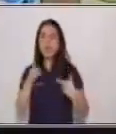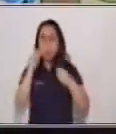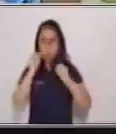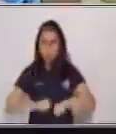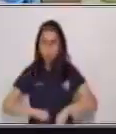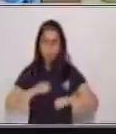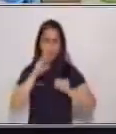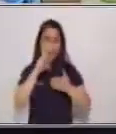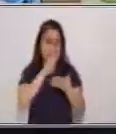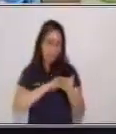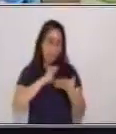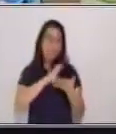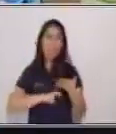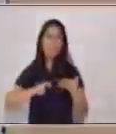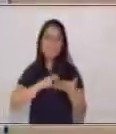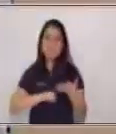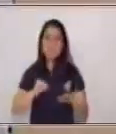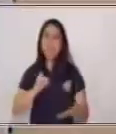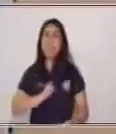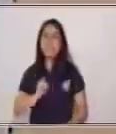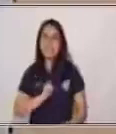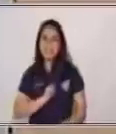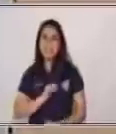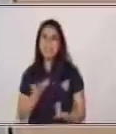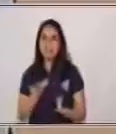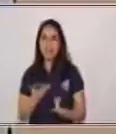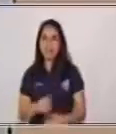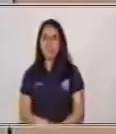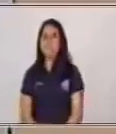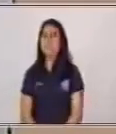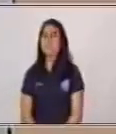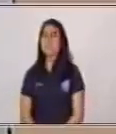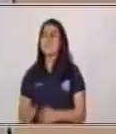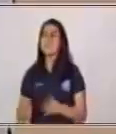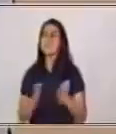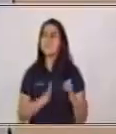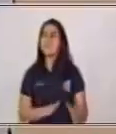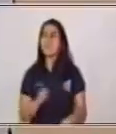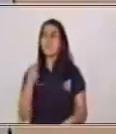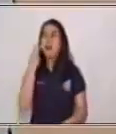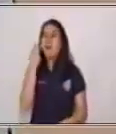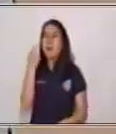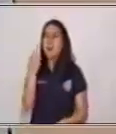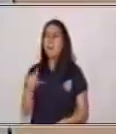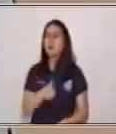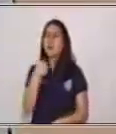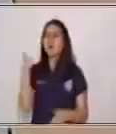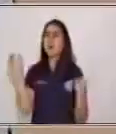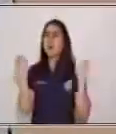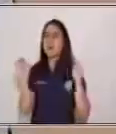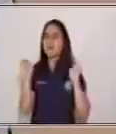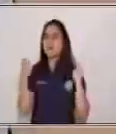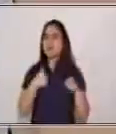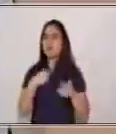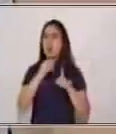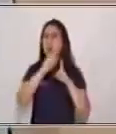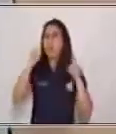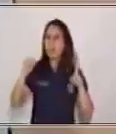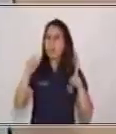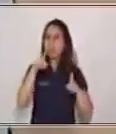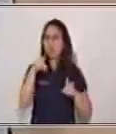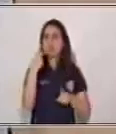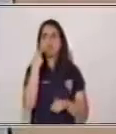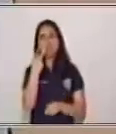primero. Él sabe el desenlace. ¿En cuál él crees que lleva la tilde? ¿El primero o el